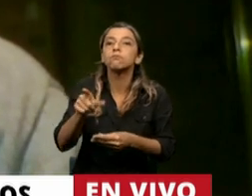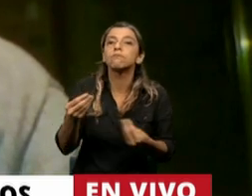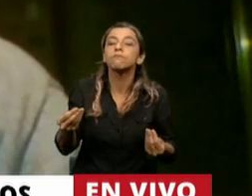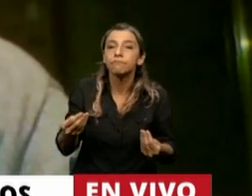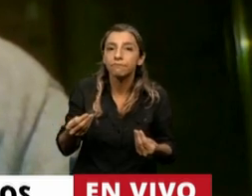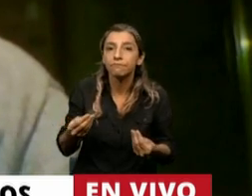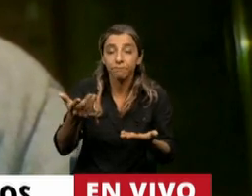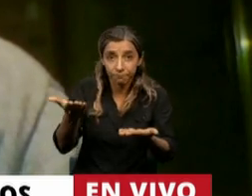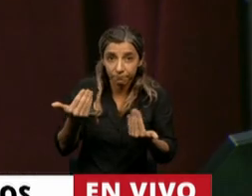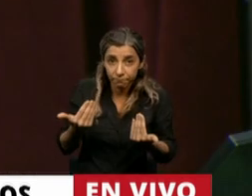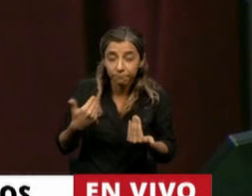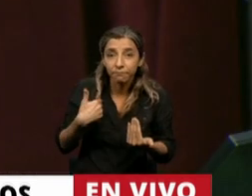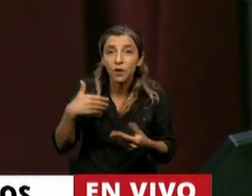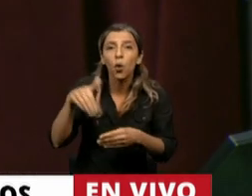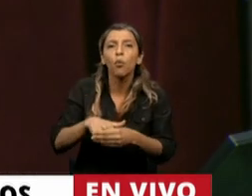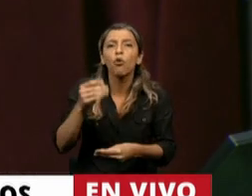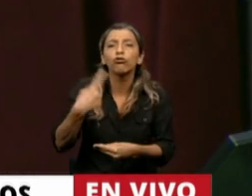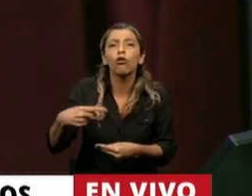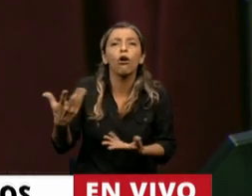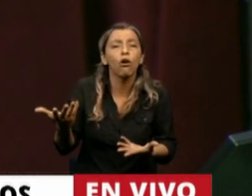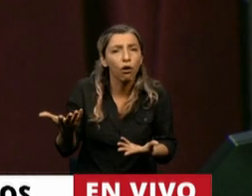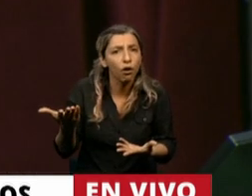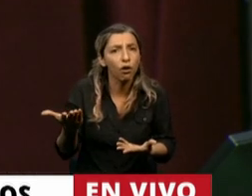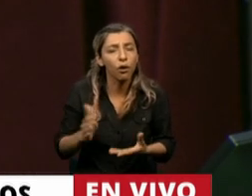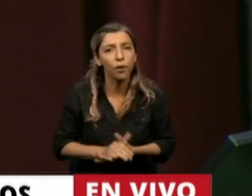presidente indico de